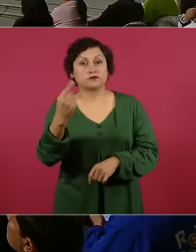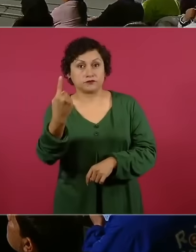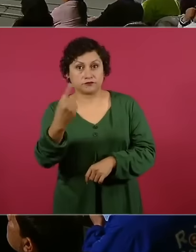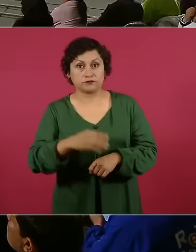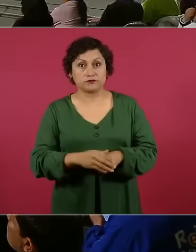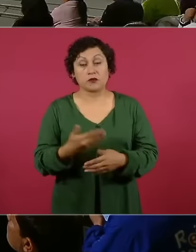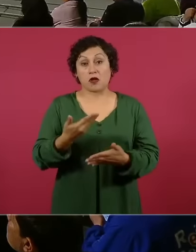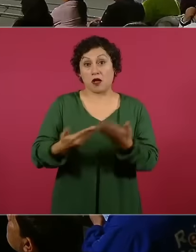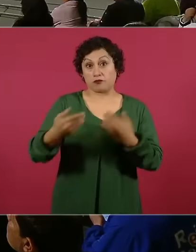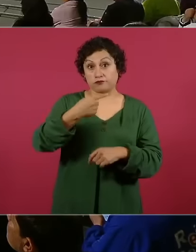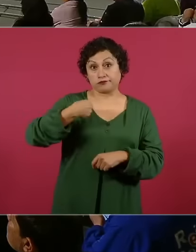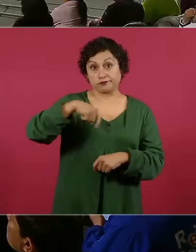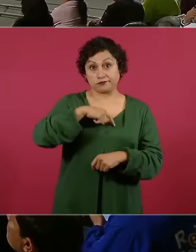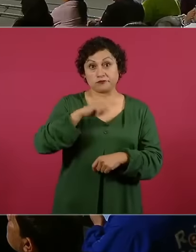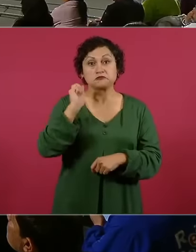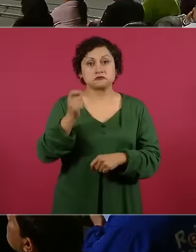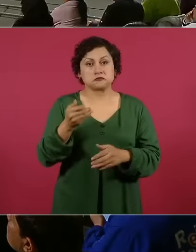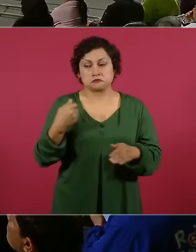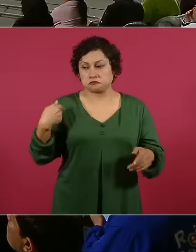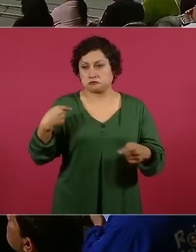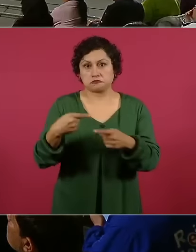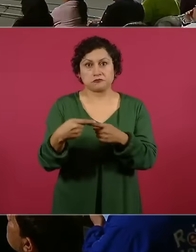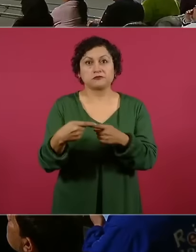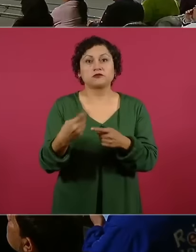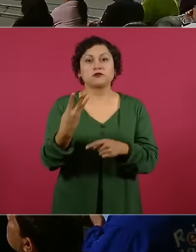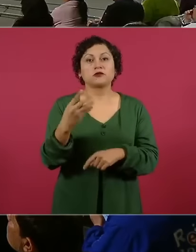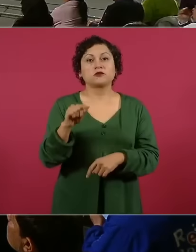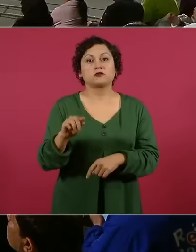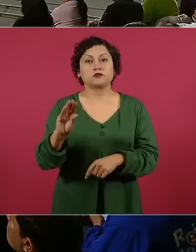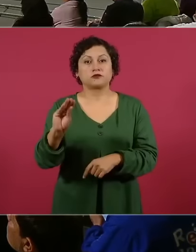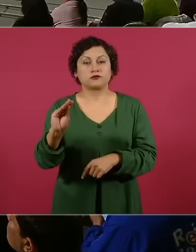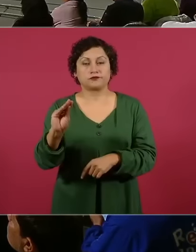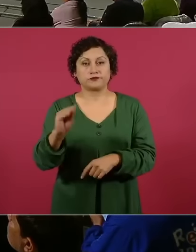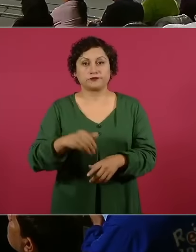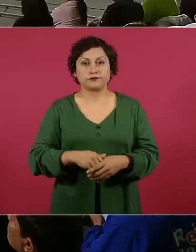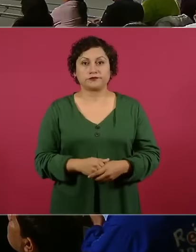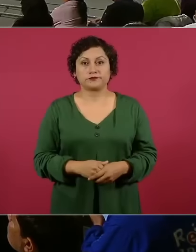Con nosotros, hasta ahora, 4.90.